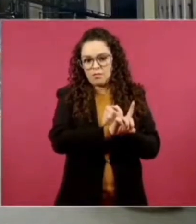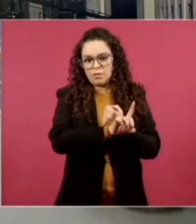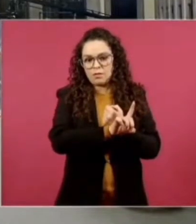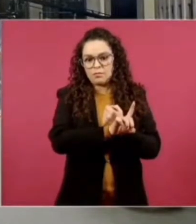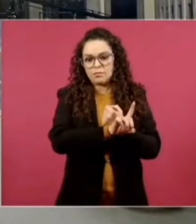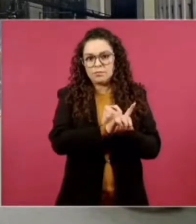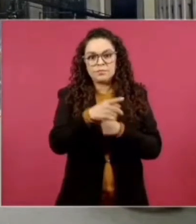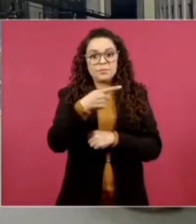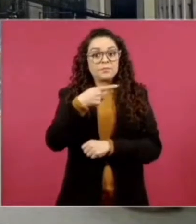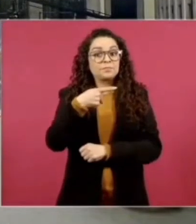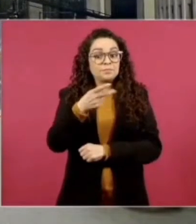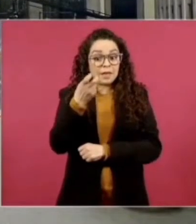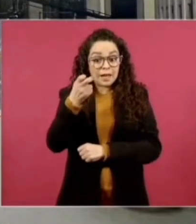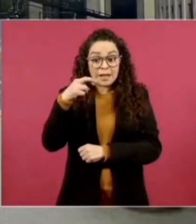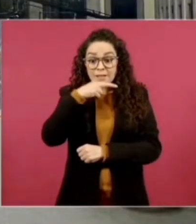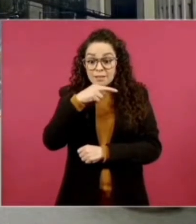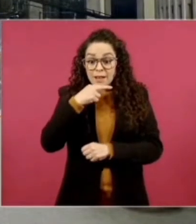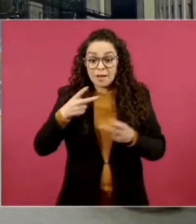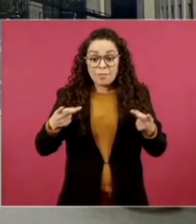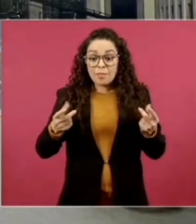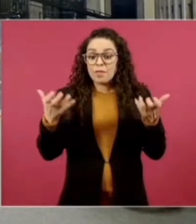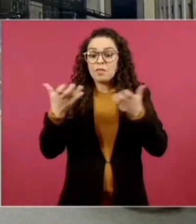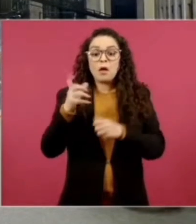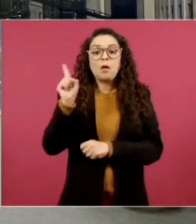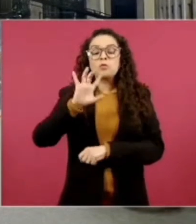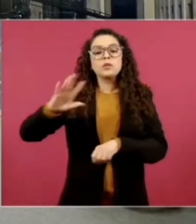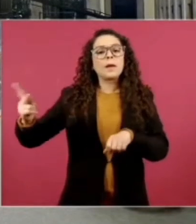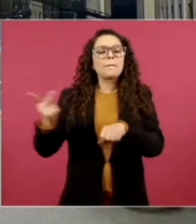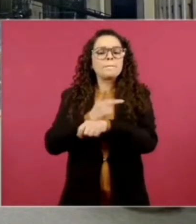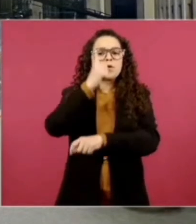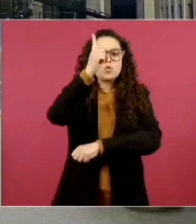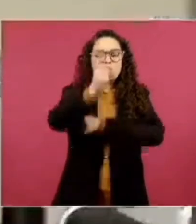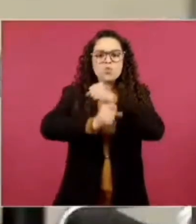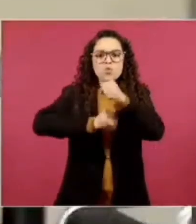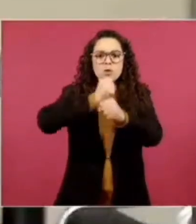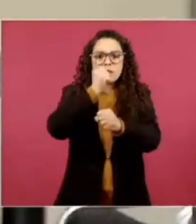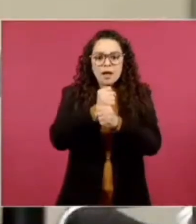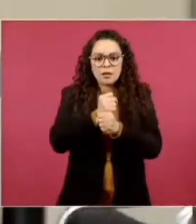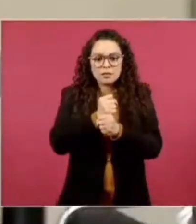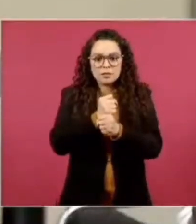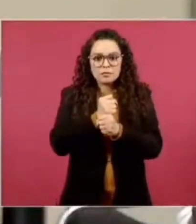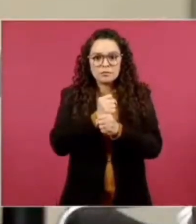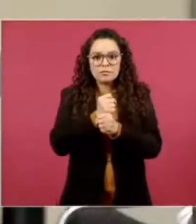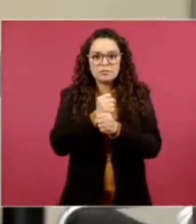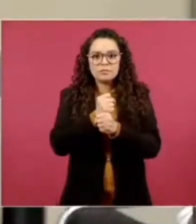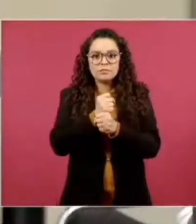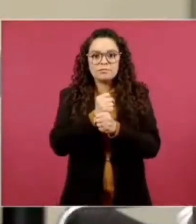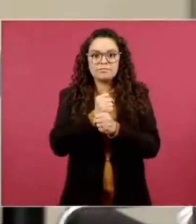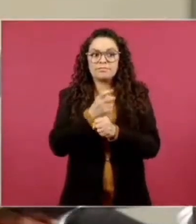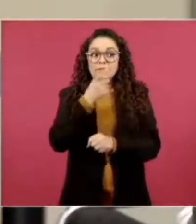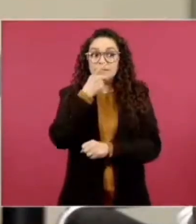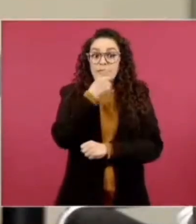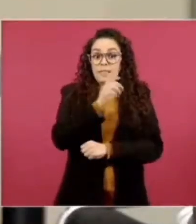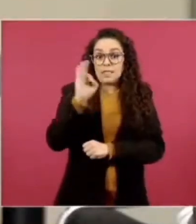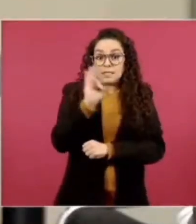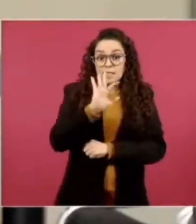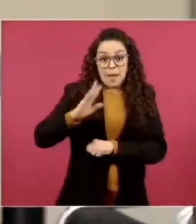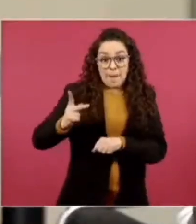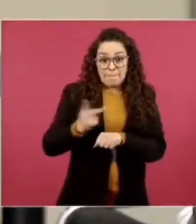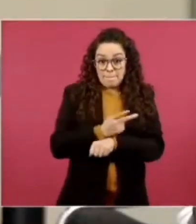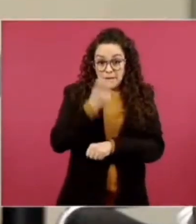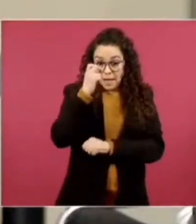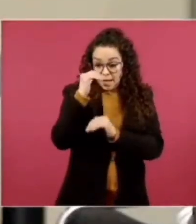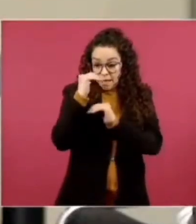un año, ¿no? Corría justamente esta trabajadora el riesgo de que si pasaba del año ya no iba a ser retroactivo, entonces iba a perder todo